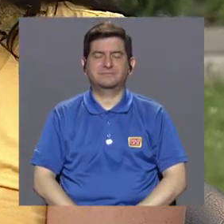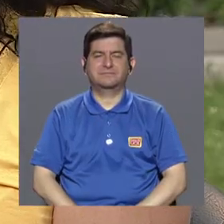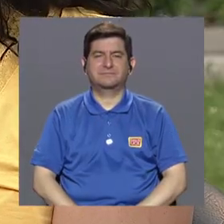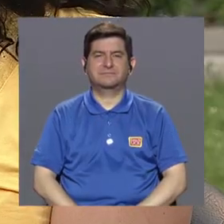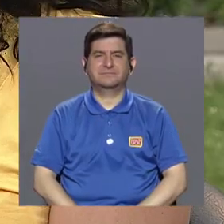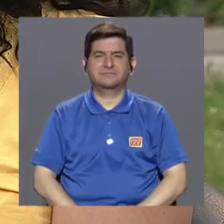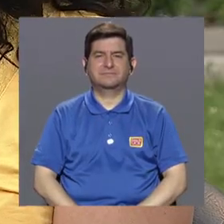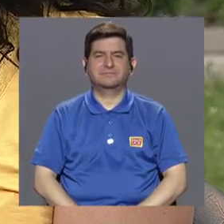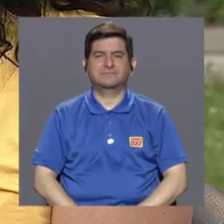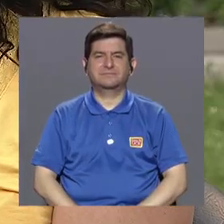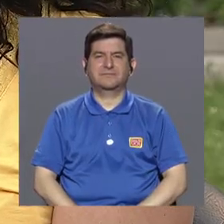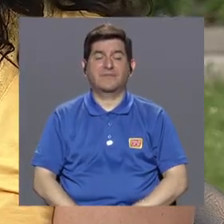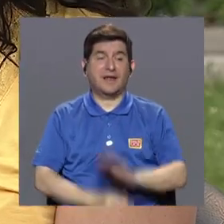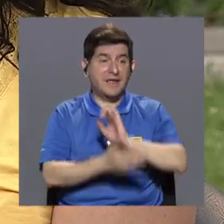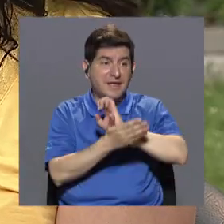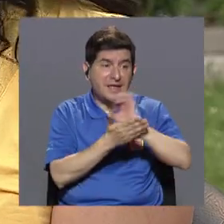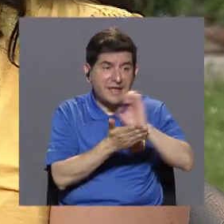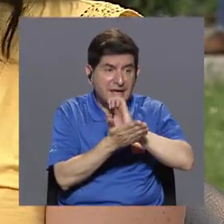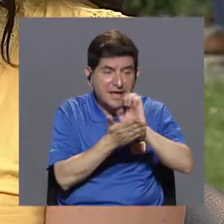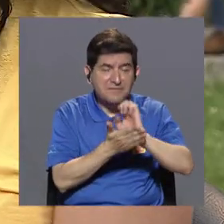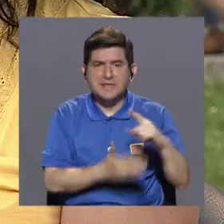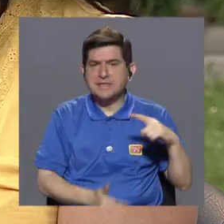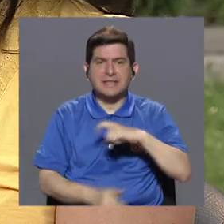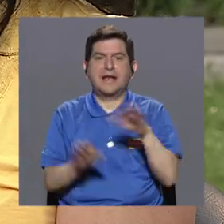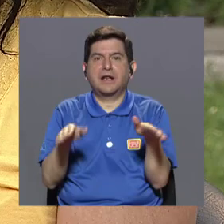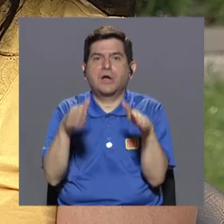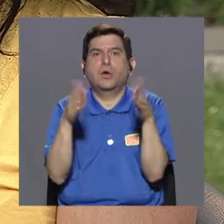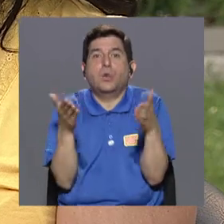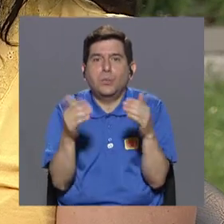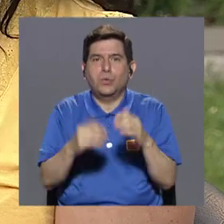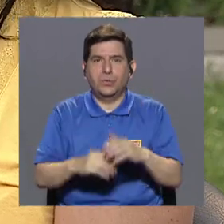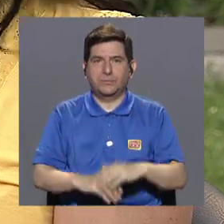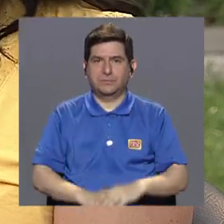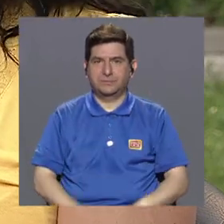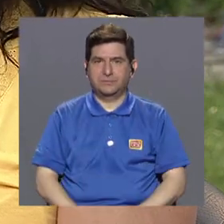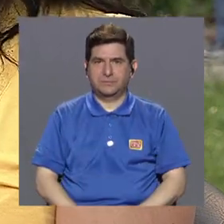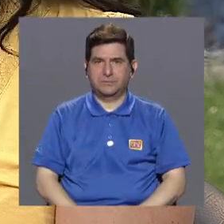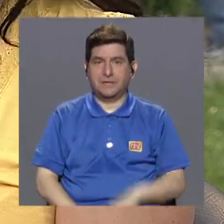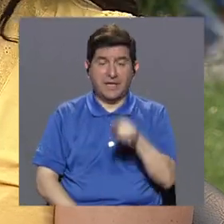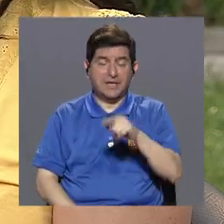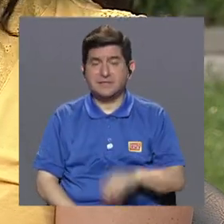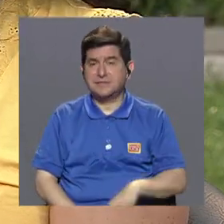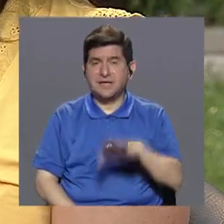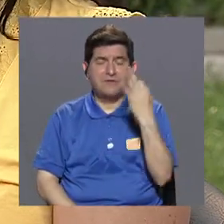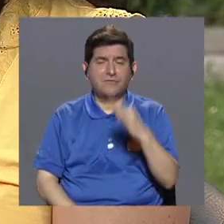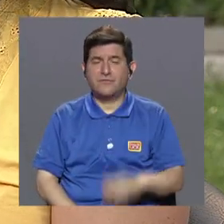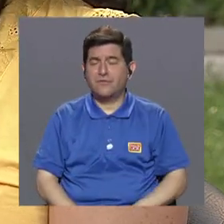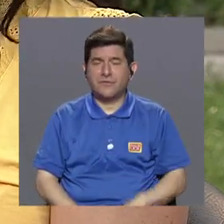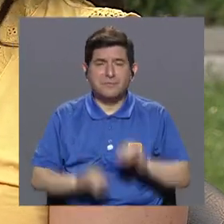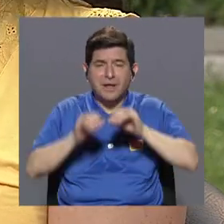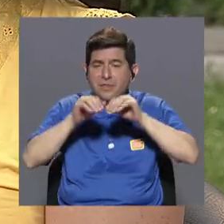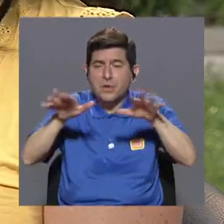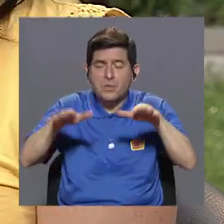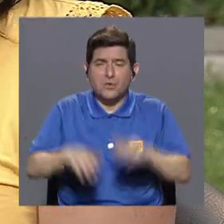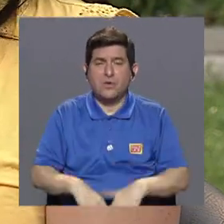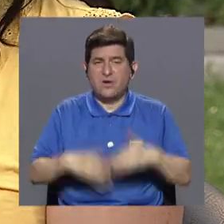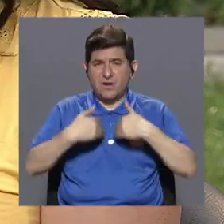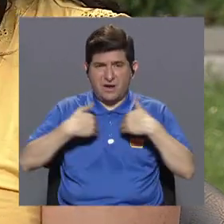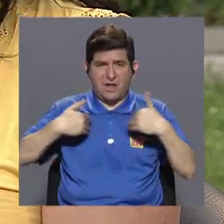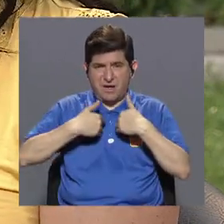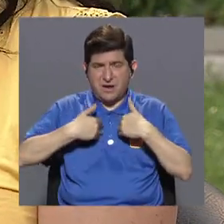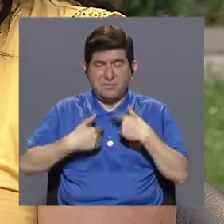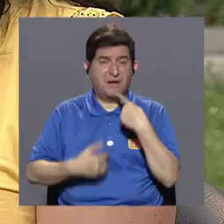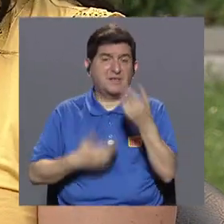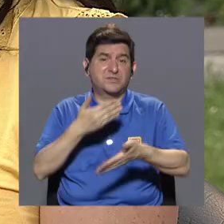¿Cómo prevenimos los parásitos? ¿Cómo prevenimos, esos uh-huh. contagios? Me imagino que los animales están, como usted decía, en el